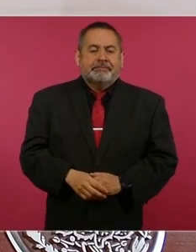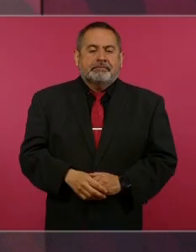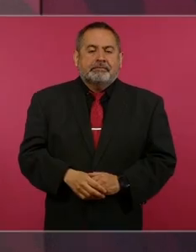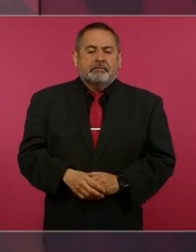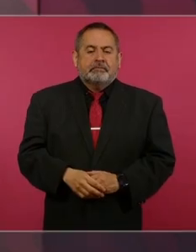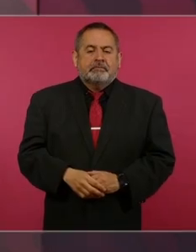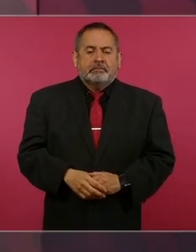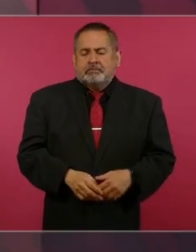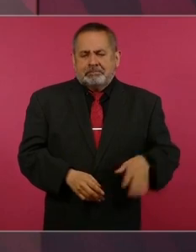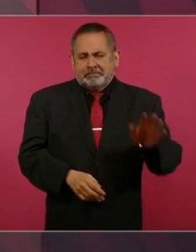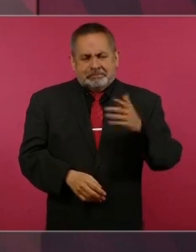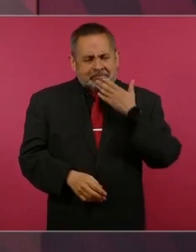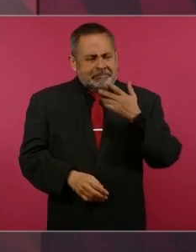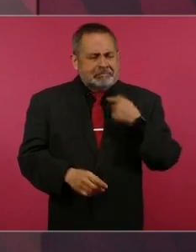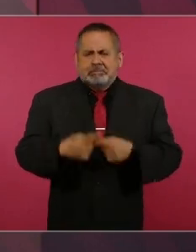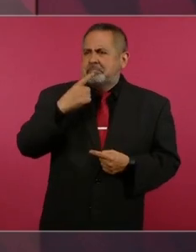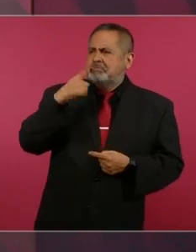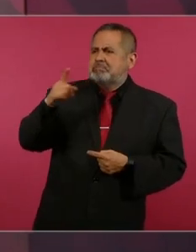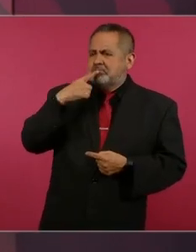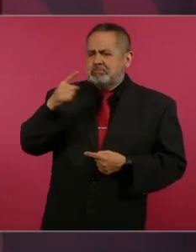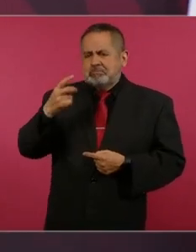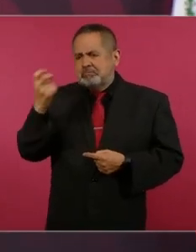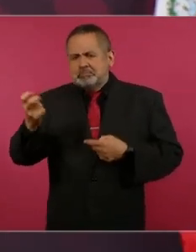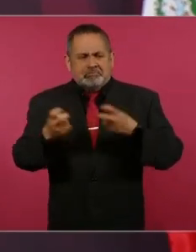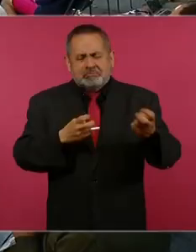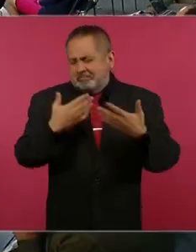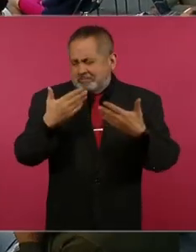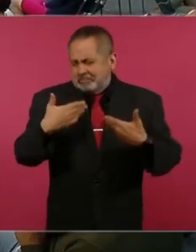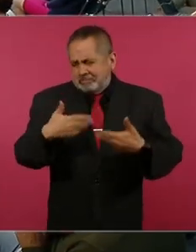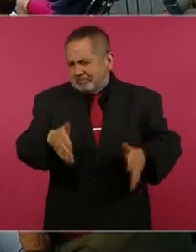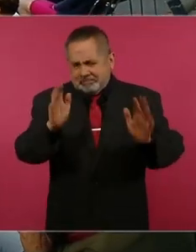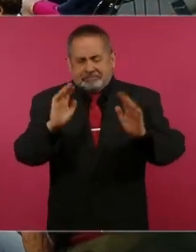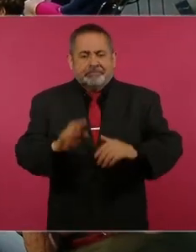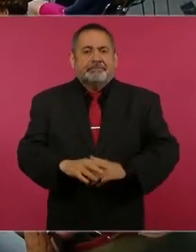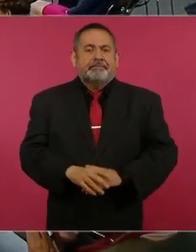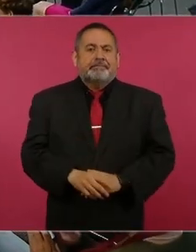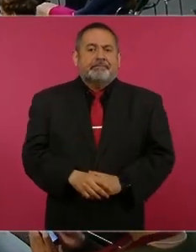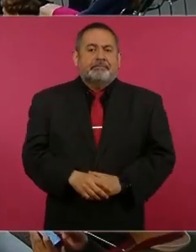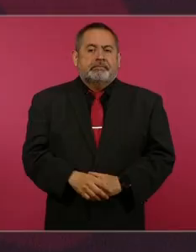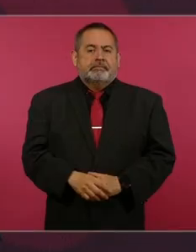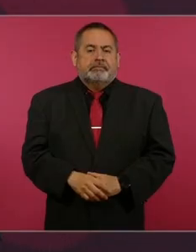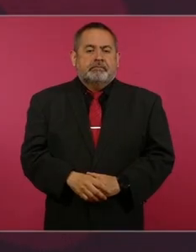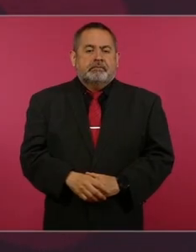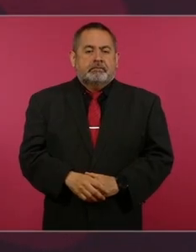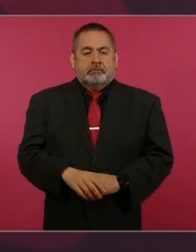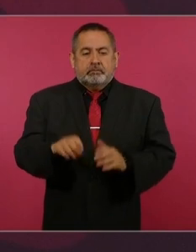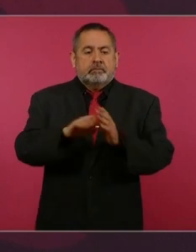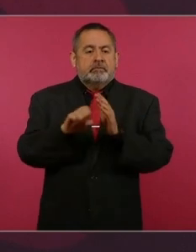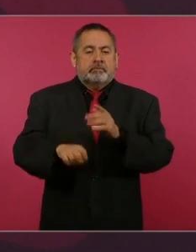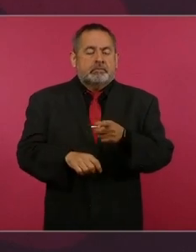Y están bien las denuncias estas. Además que, por